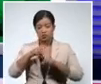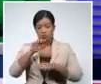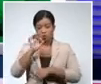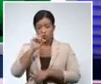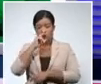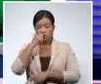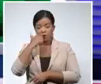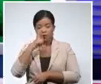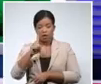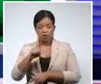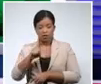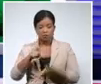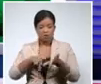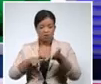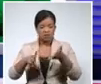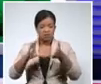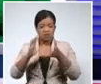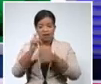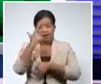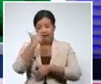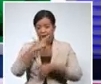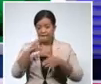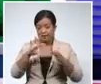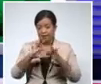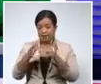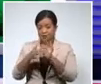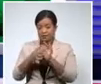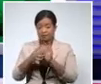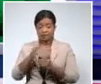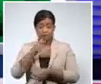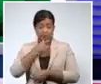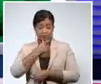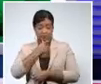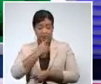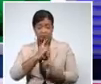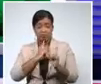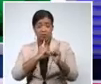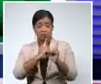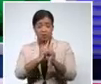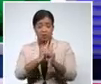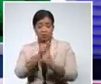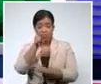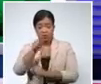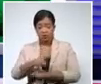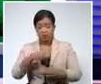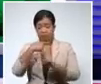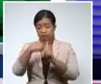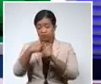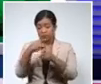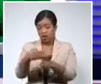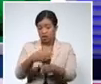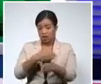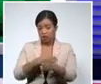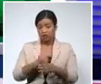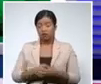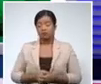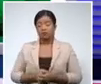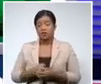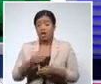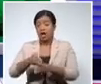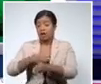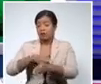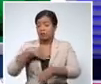un caso positivo ya diagnosticado previamente, con antecedentes de hipertensión